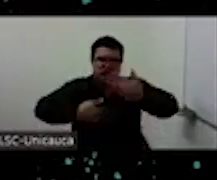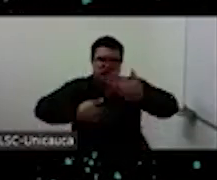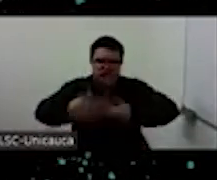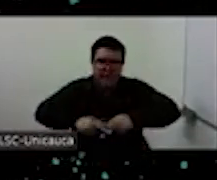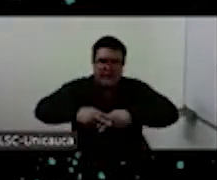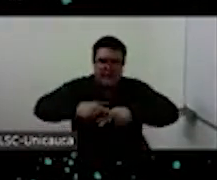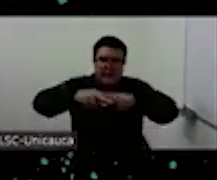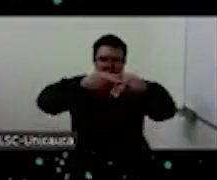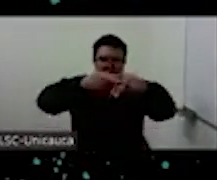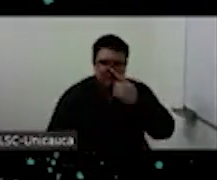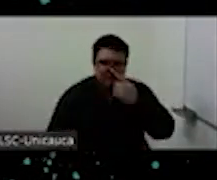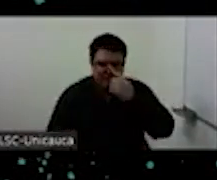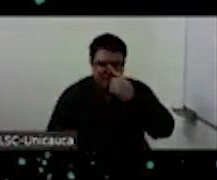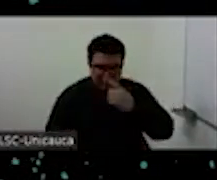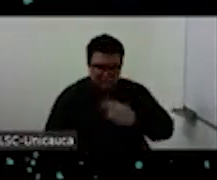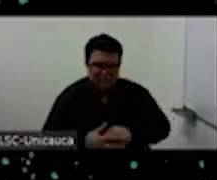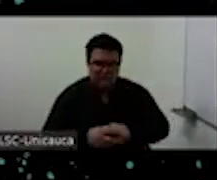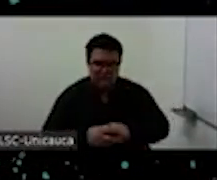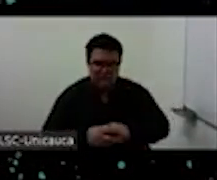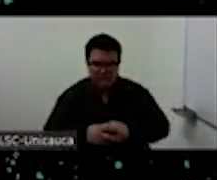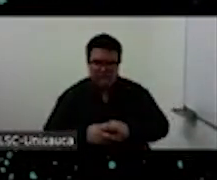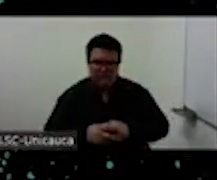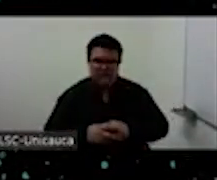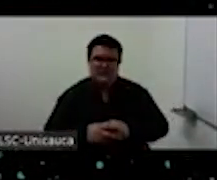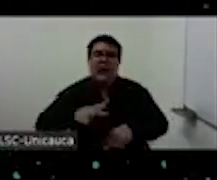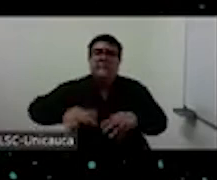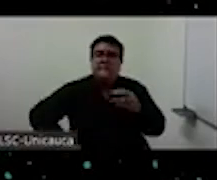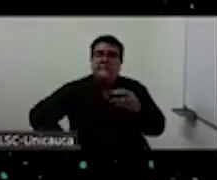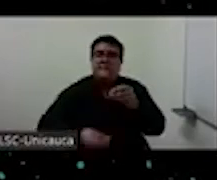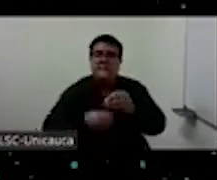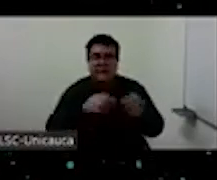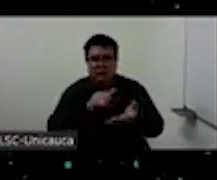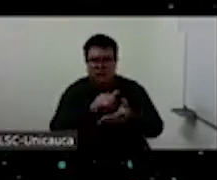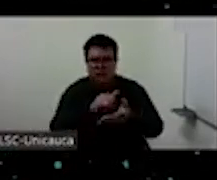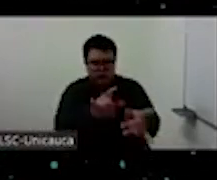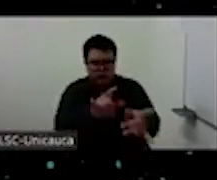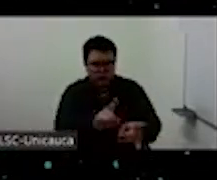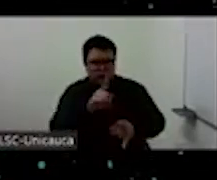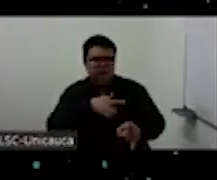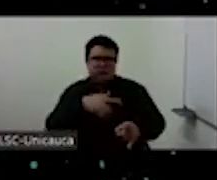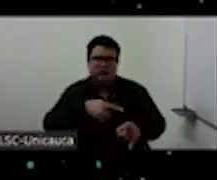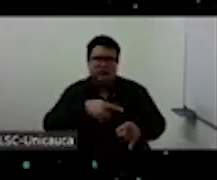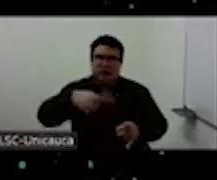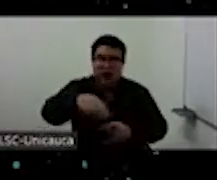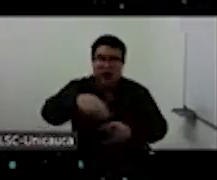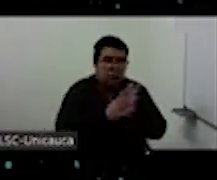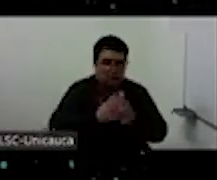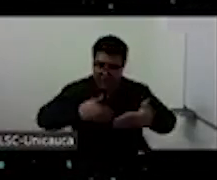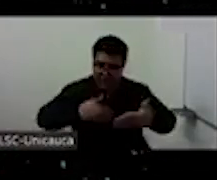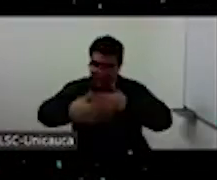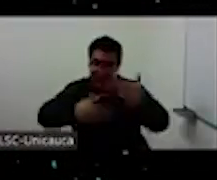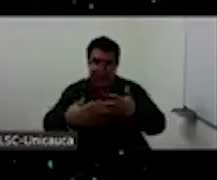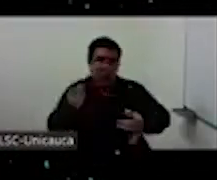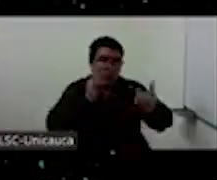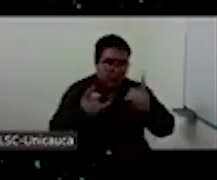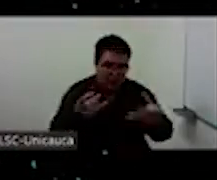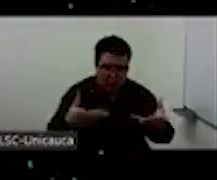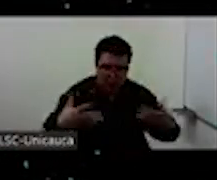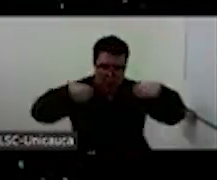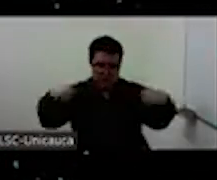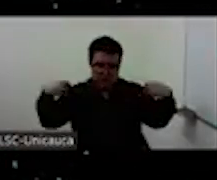tejedoras no solamente realizaban esta labor para el autoconsumo, sino que también era para